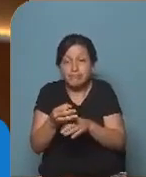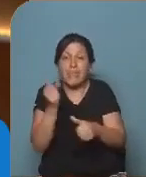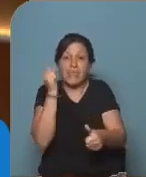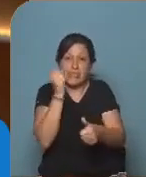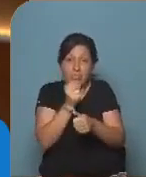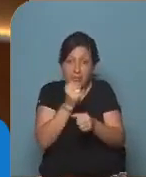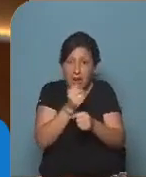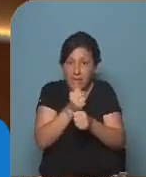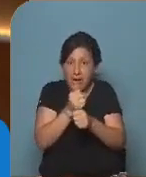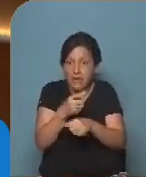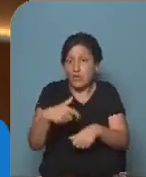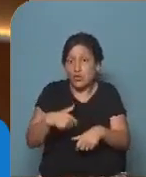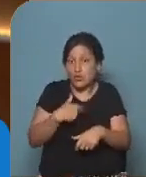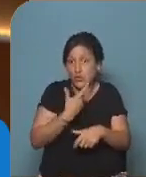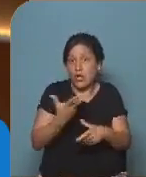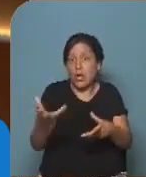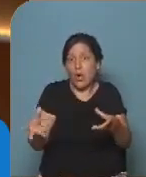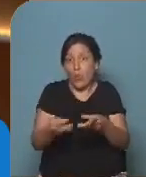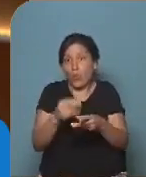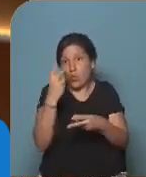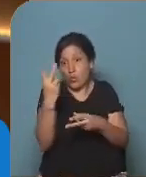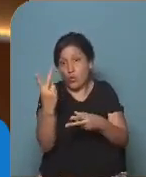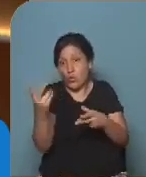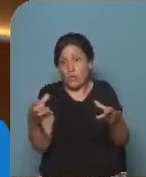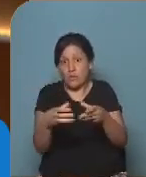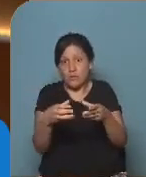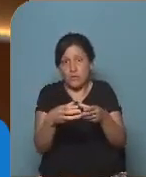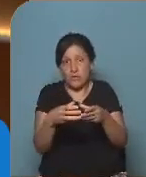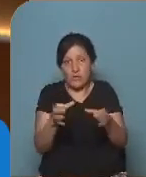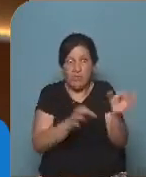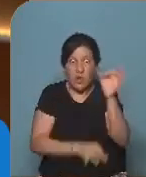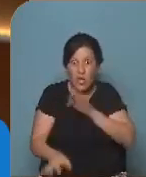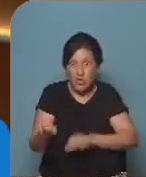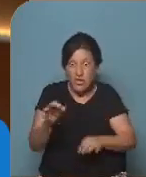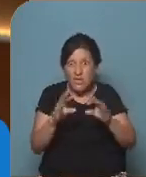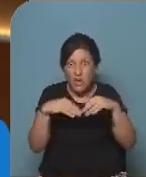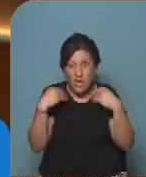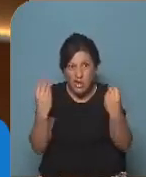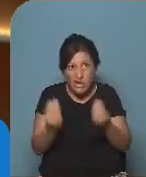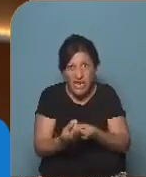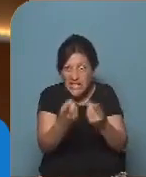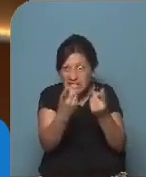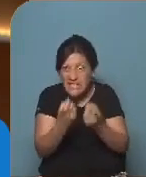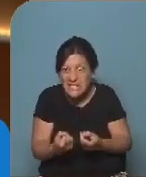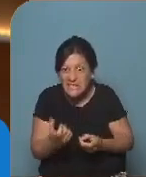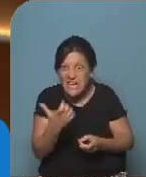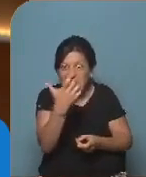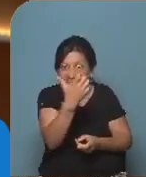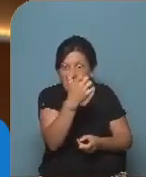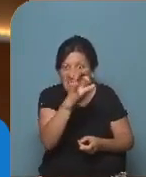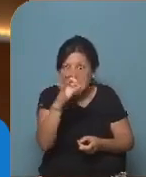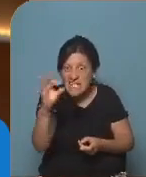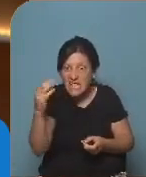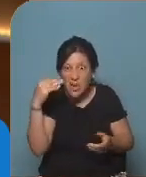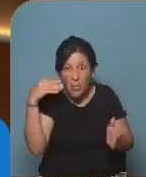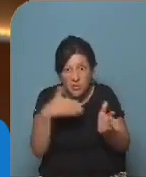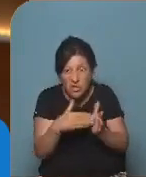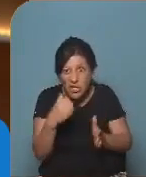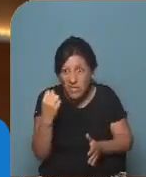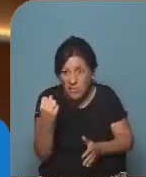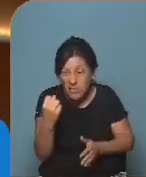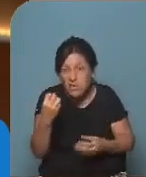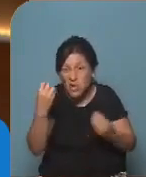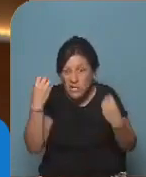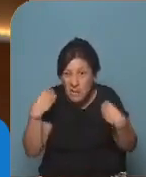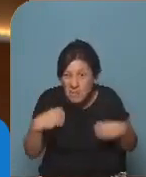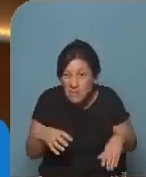3 personas. Y además el proyecto va a salir 600 millones de pesos y recién va a empezar a funcionar en todo el